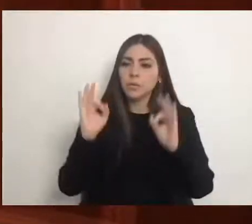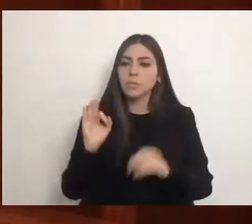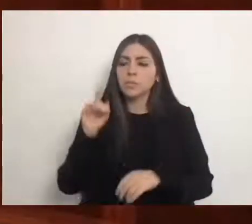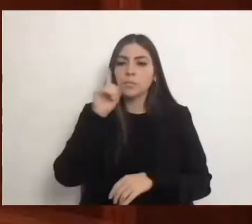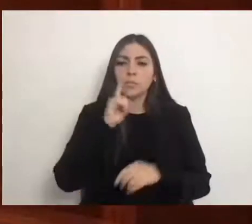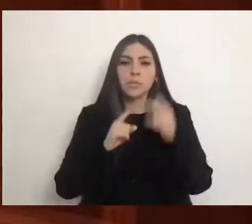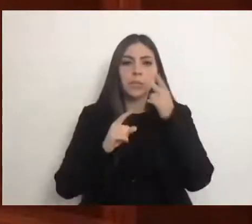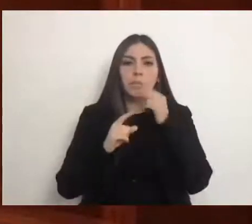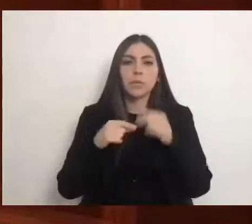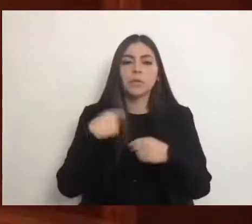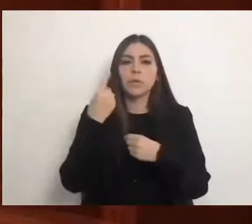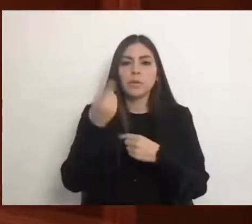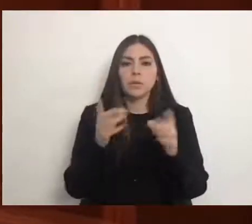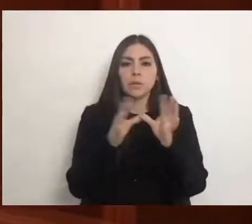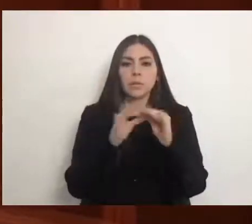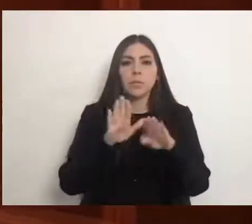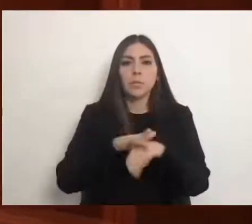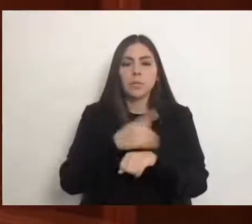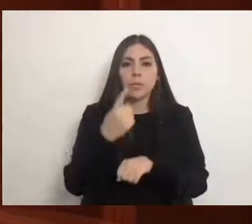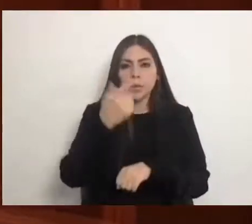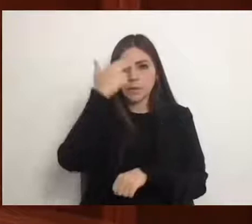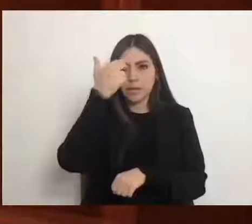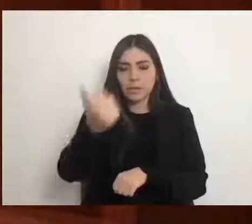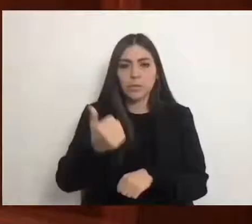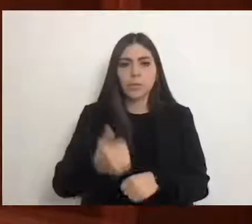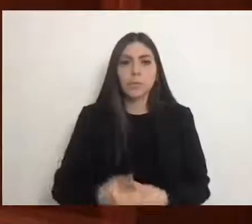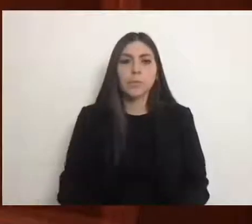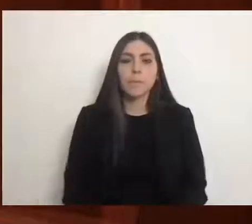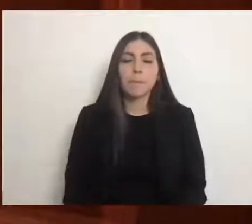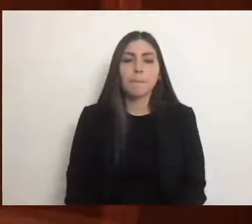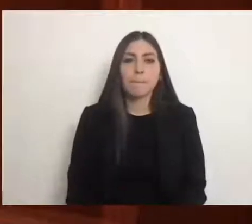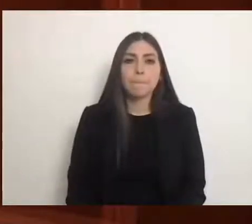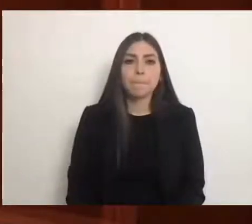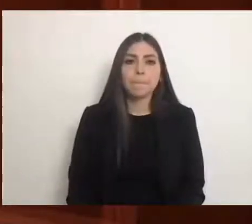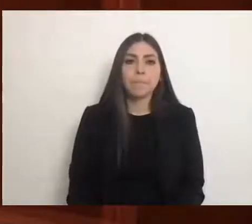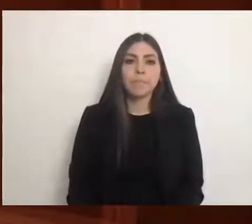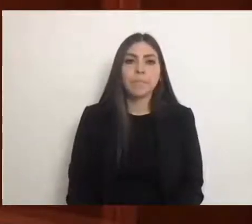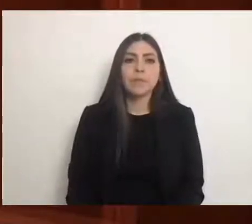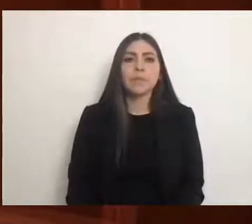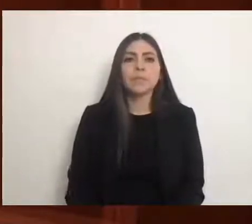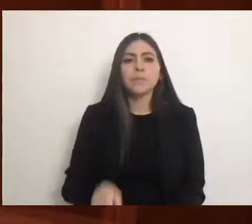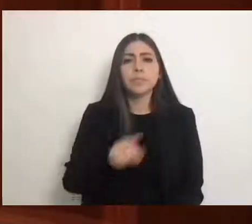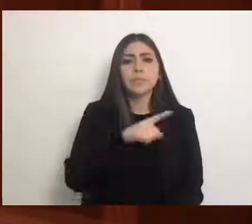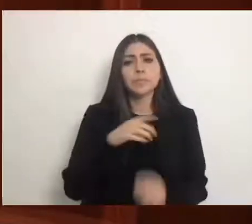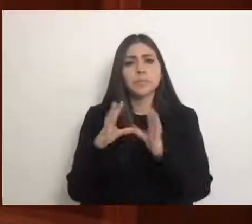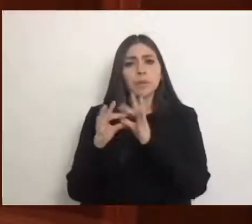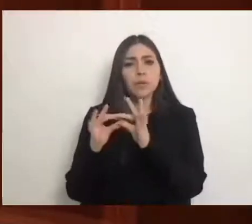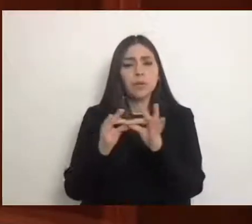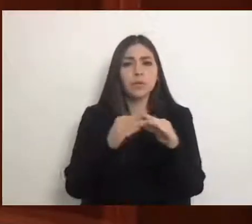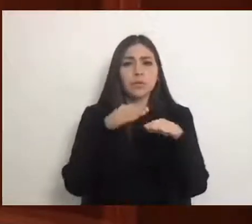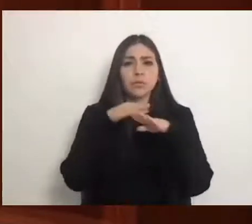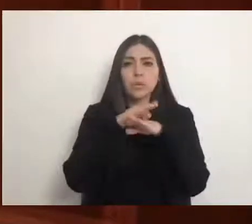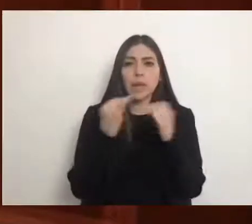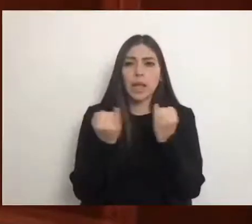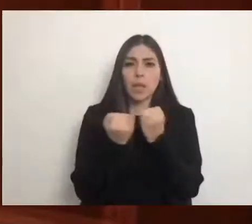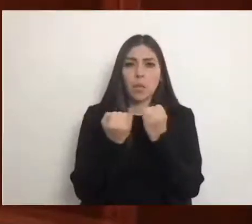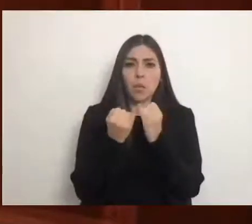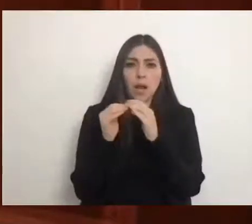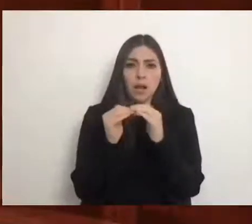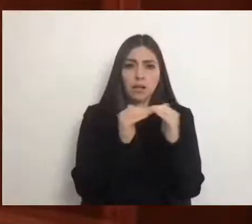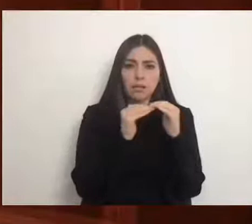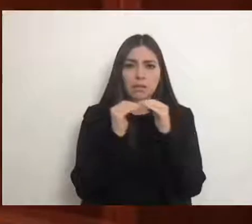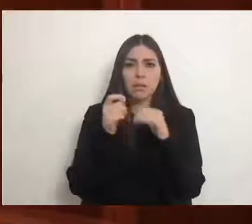la siguiente exposición de motivos. Cuando hablamos de igualdad, lo primero que nos viene a la